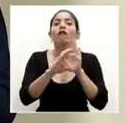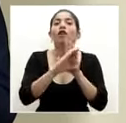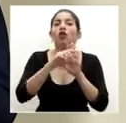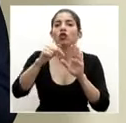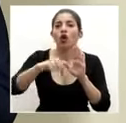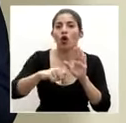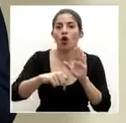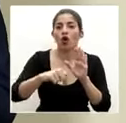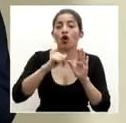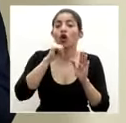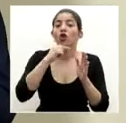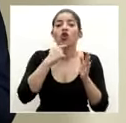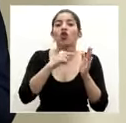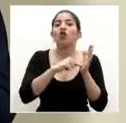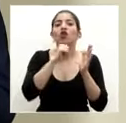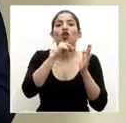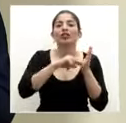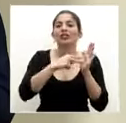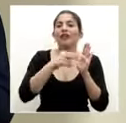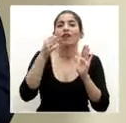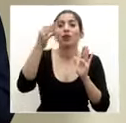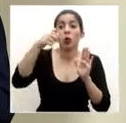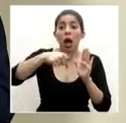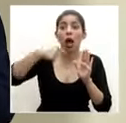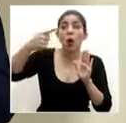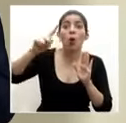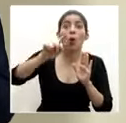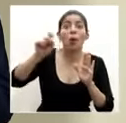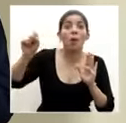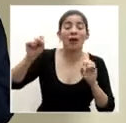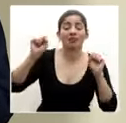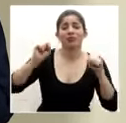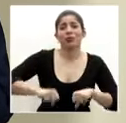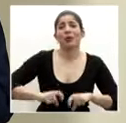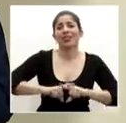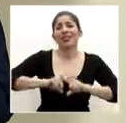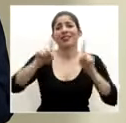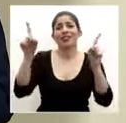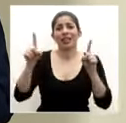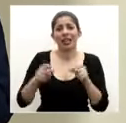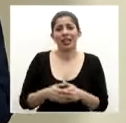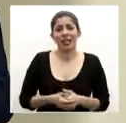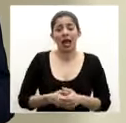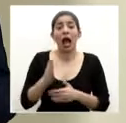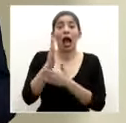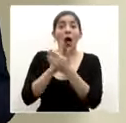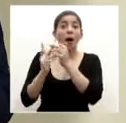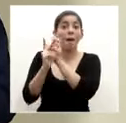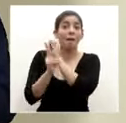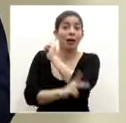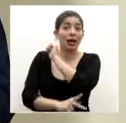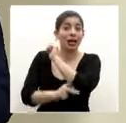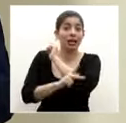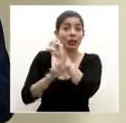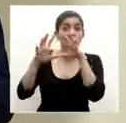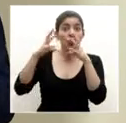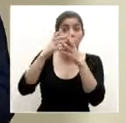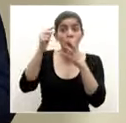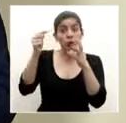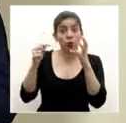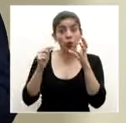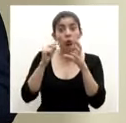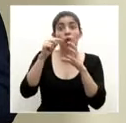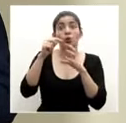no nos garantizan el futuro. El futuro de aquí a un mes puede ser muy diferente. Hay países en el mundo que